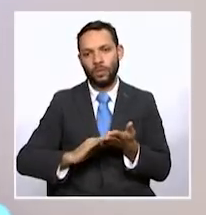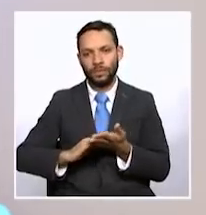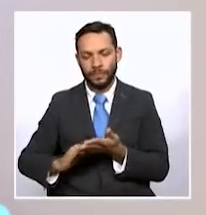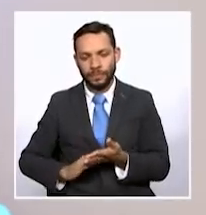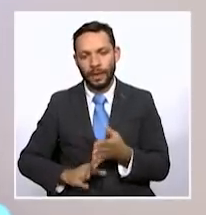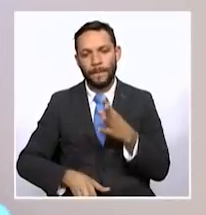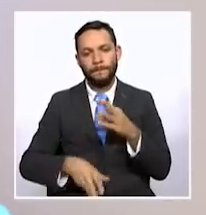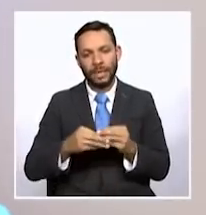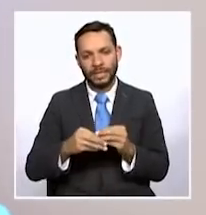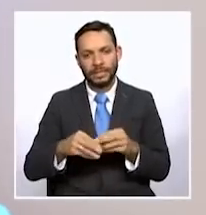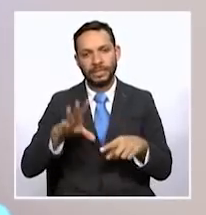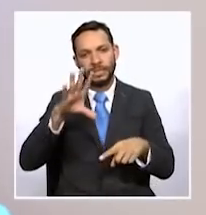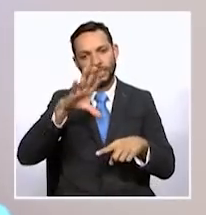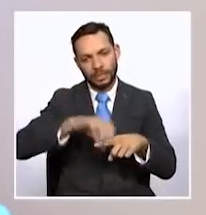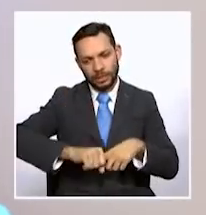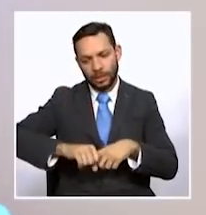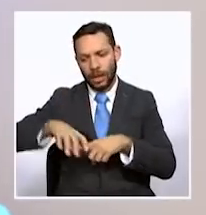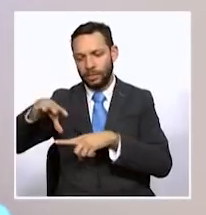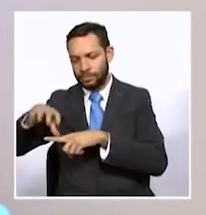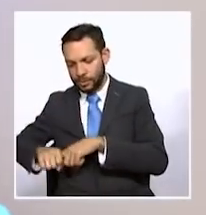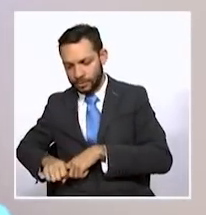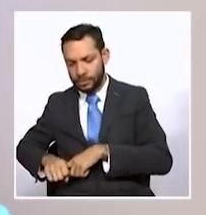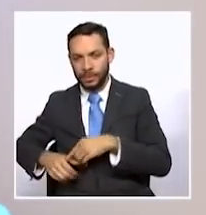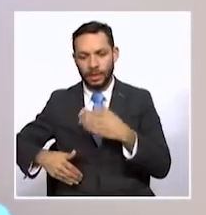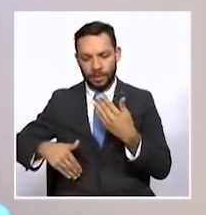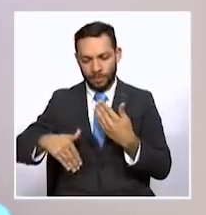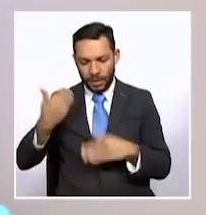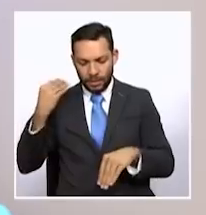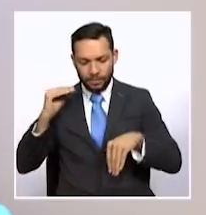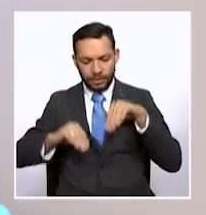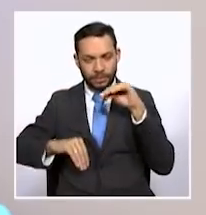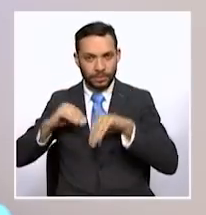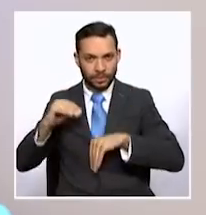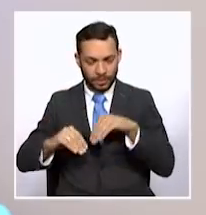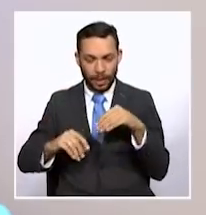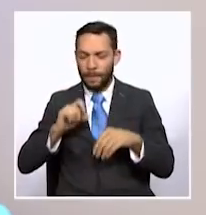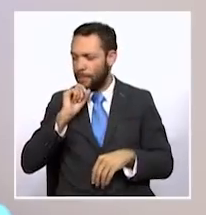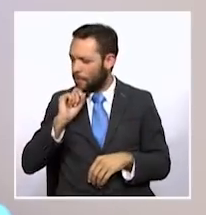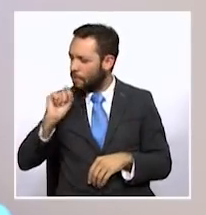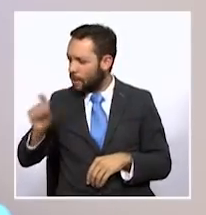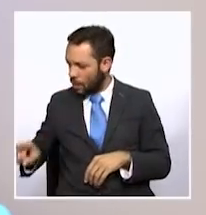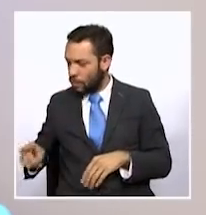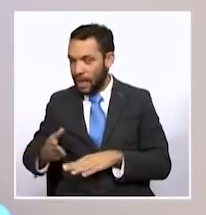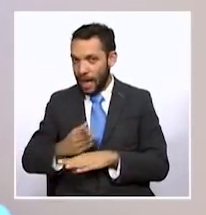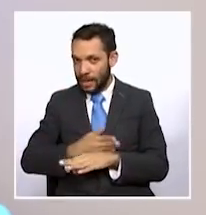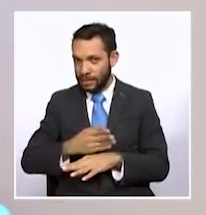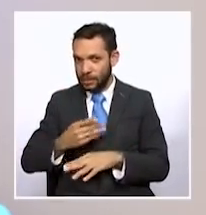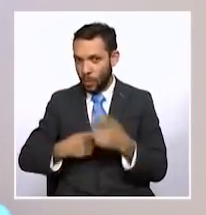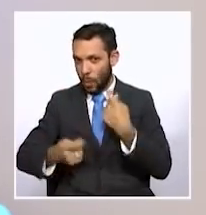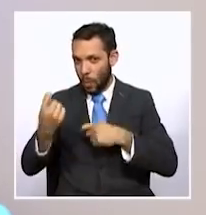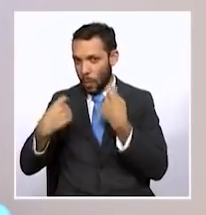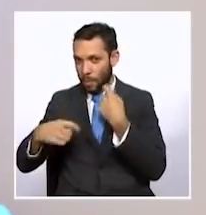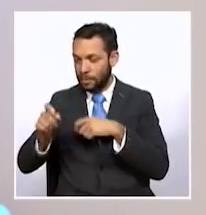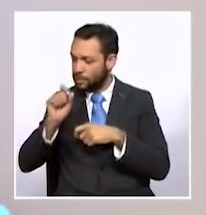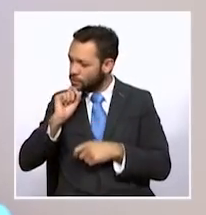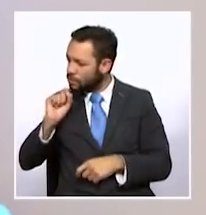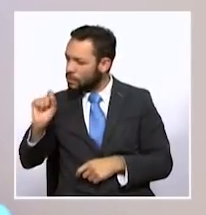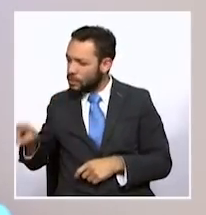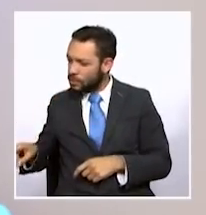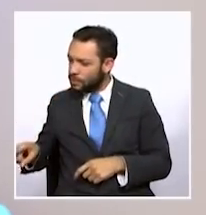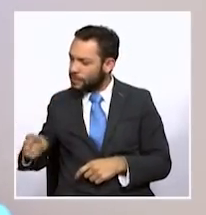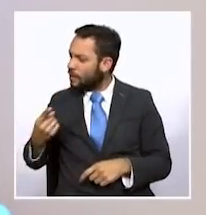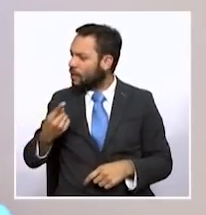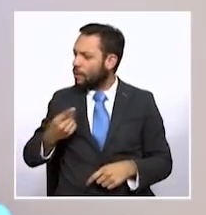en consulta, porque esa es la pregunta con la que yo iniciaré el otro corte de comerciales al doctor Andrés Felipe Aranzazu Toro, es qué